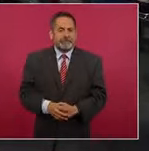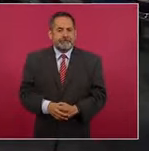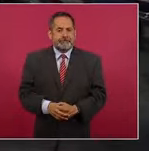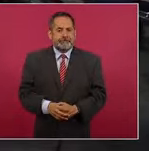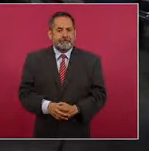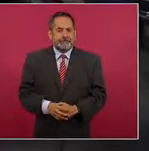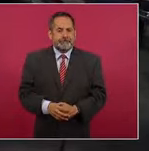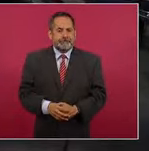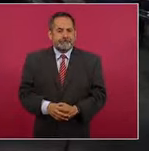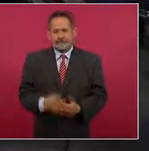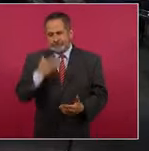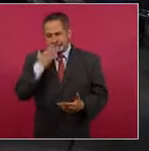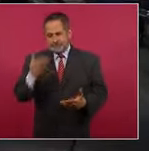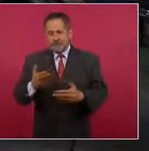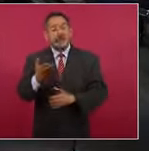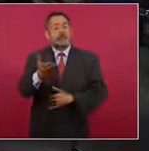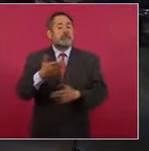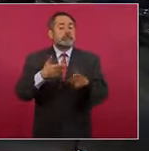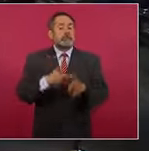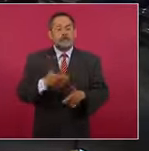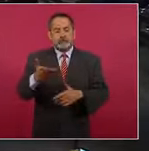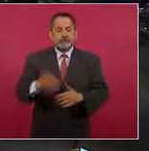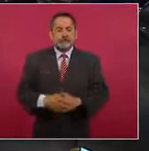Muy bien, vamos.